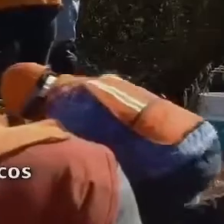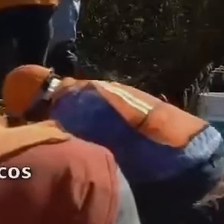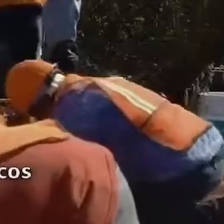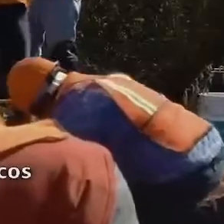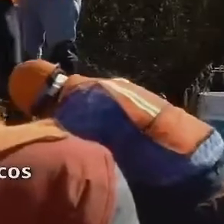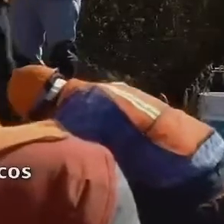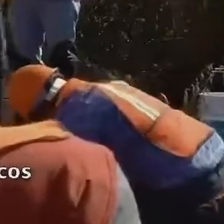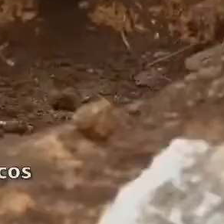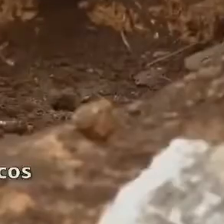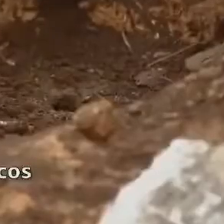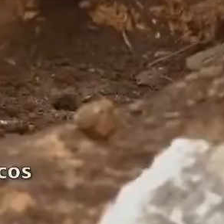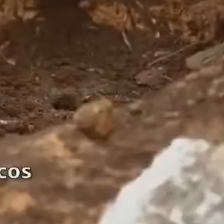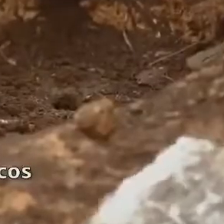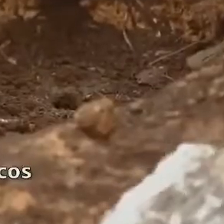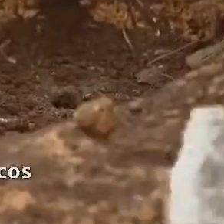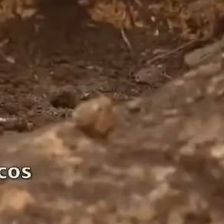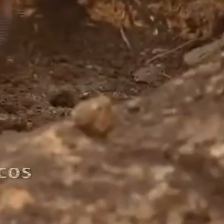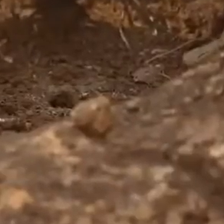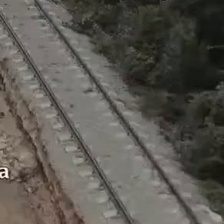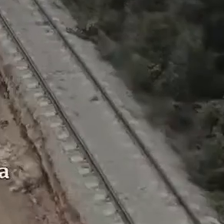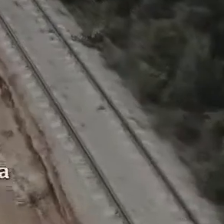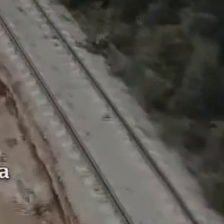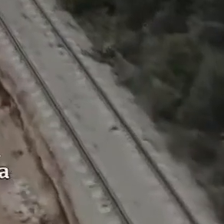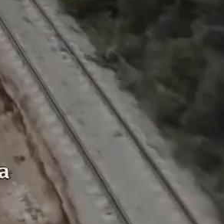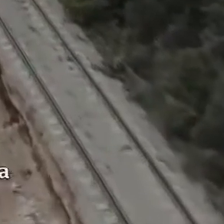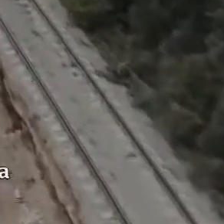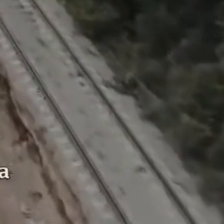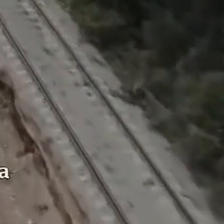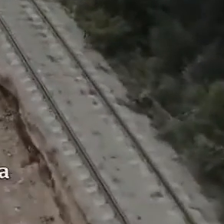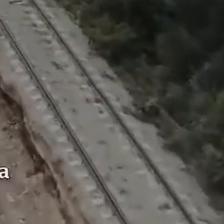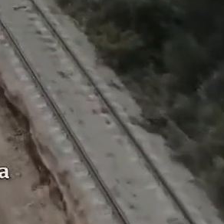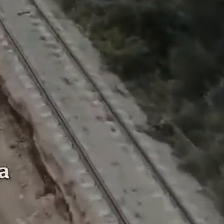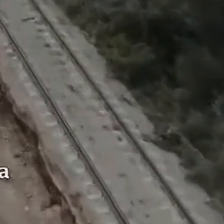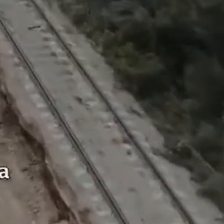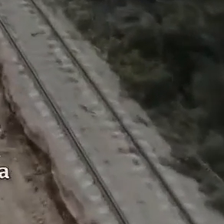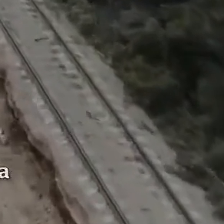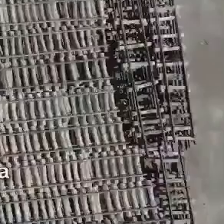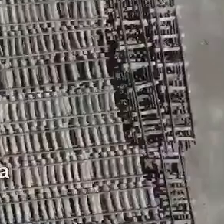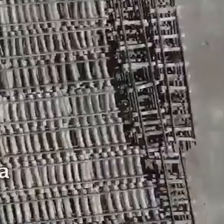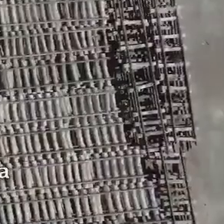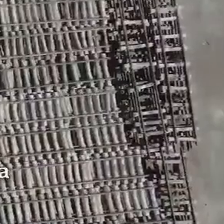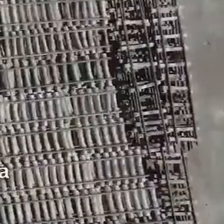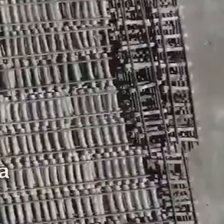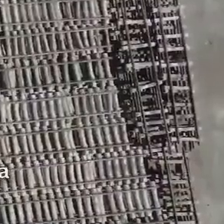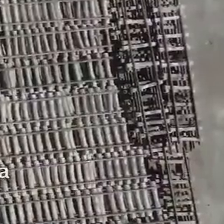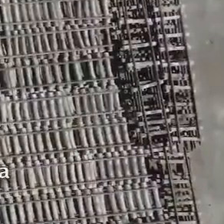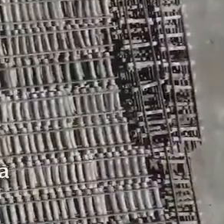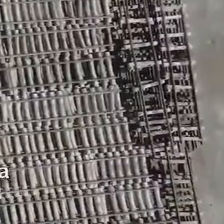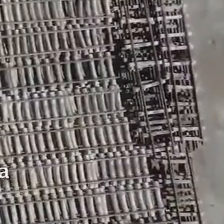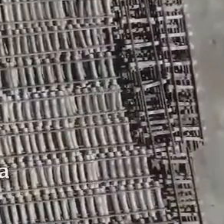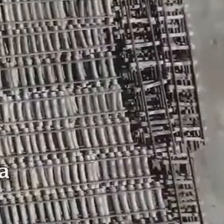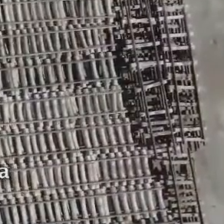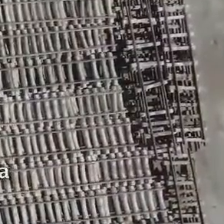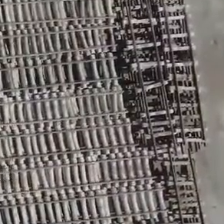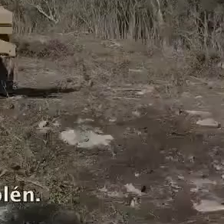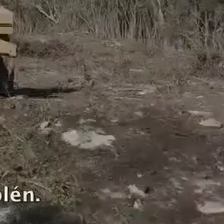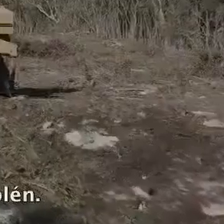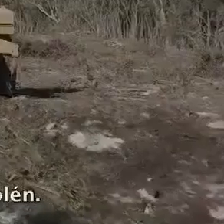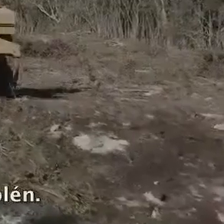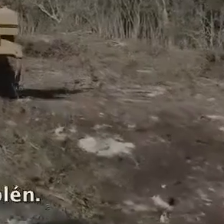vestigios arqueológicos en más de la mitad del tramo. Avanzamos en la adquisición de derecho de vía y en el desmontaje de la vía